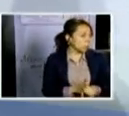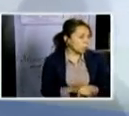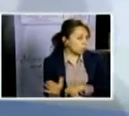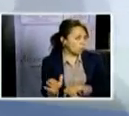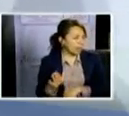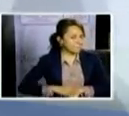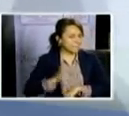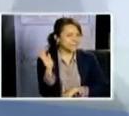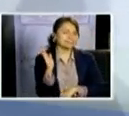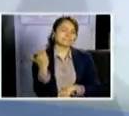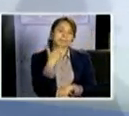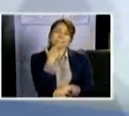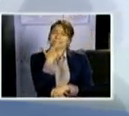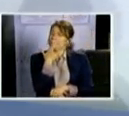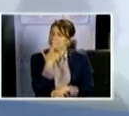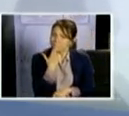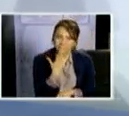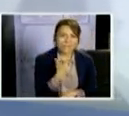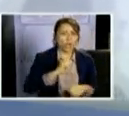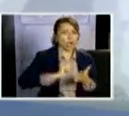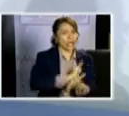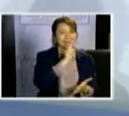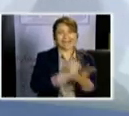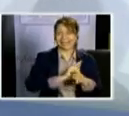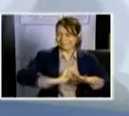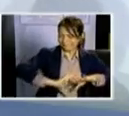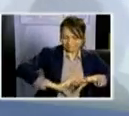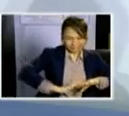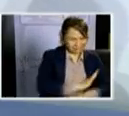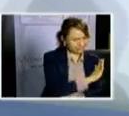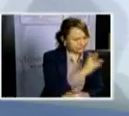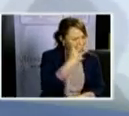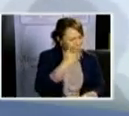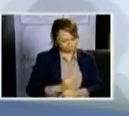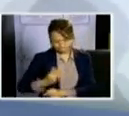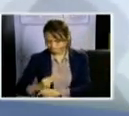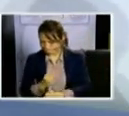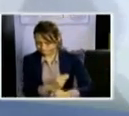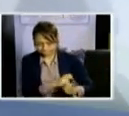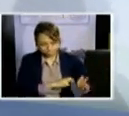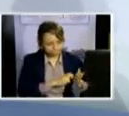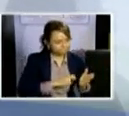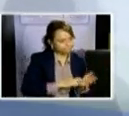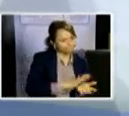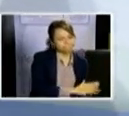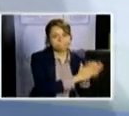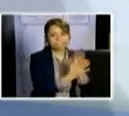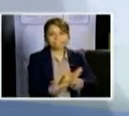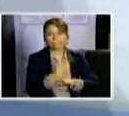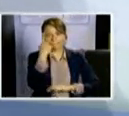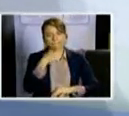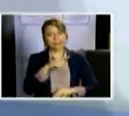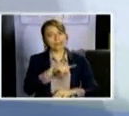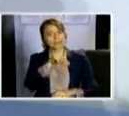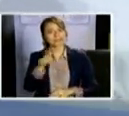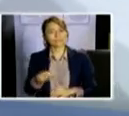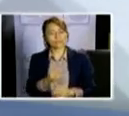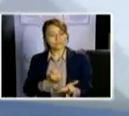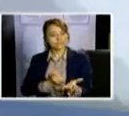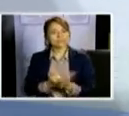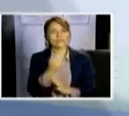cambiar la ley, entrarles con decisiones, pero con decisiones contundentes, porque luego tenemos problemas muy difíciles que afrontar.